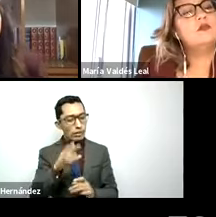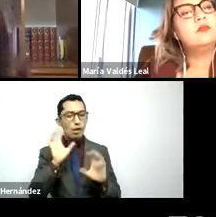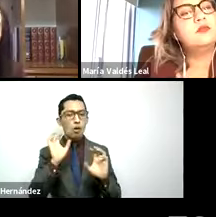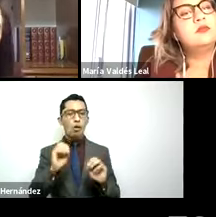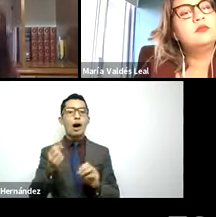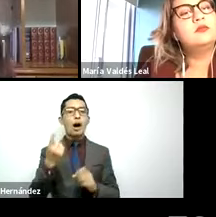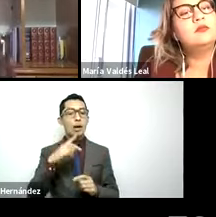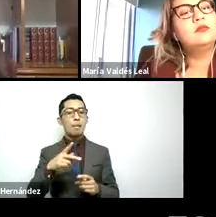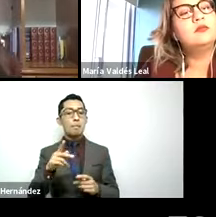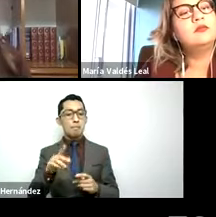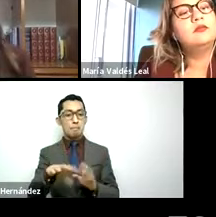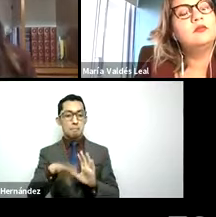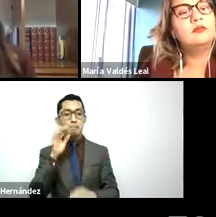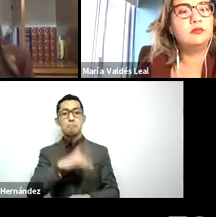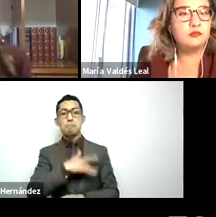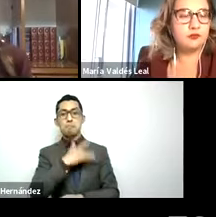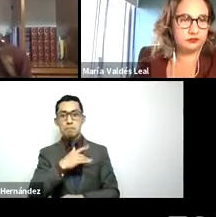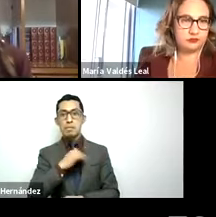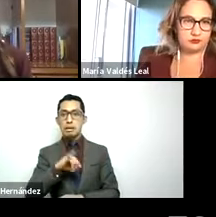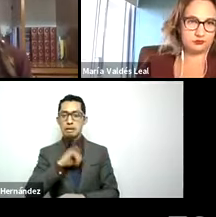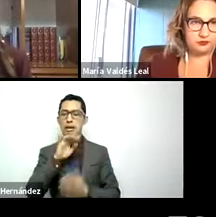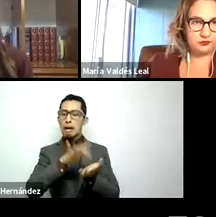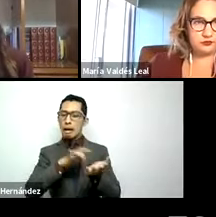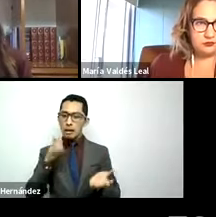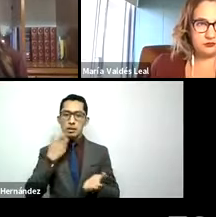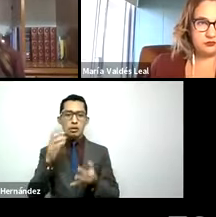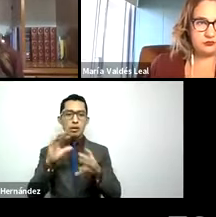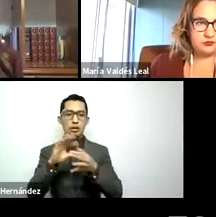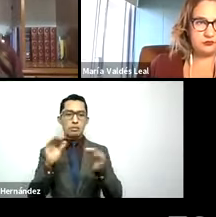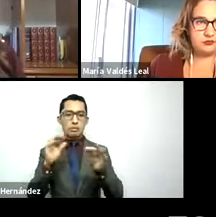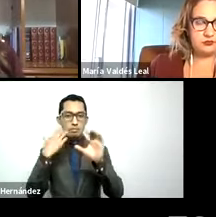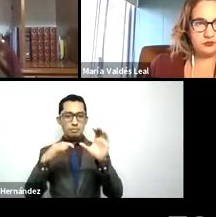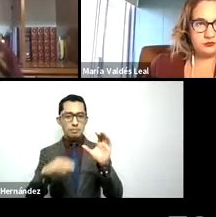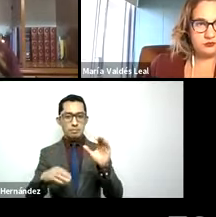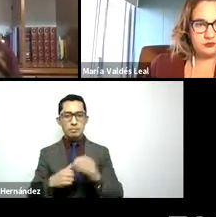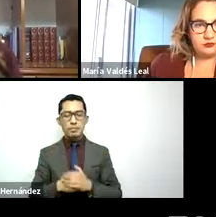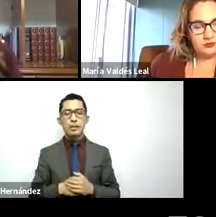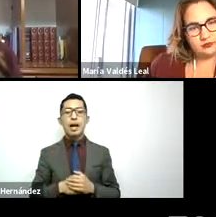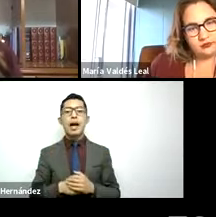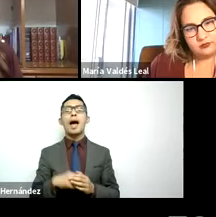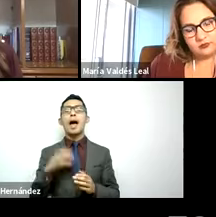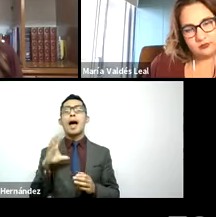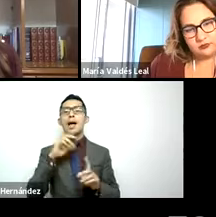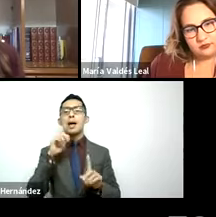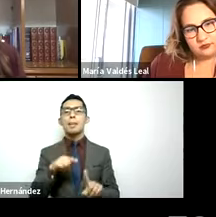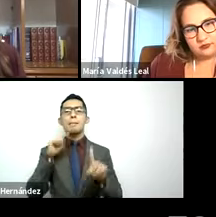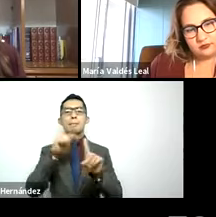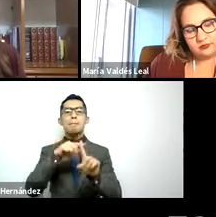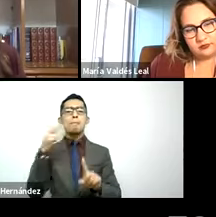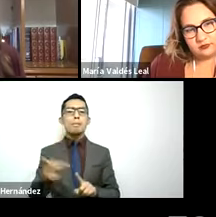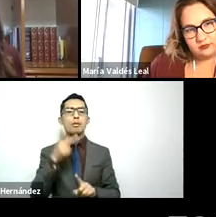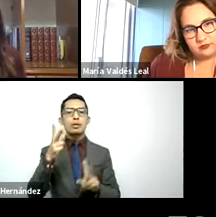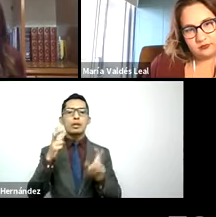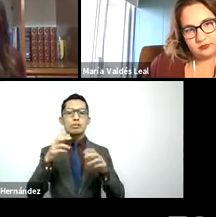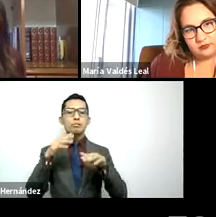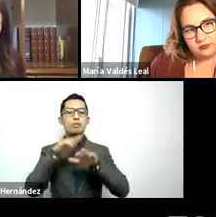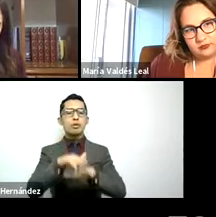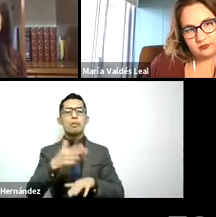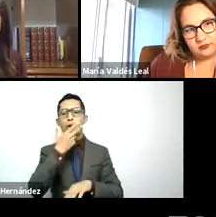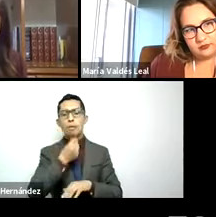que me parecen muy, muy interesantes. Entonces, hay un grupo de preguntas relacionadas con la perspectiva de